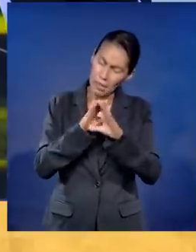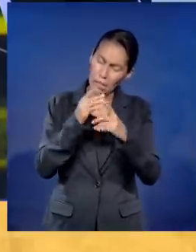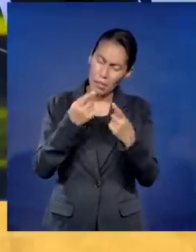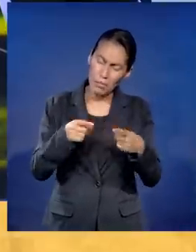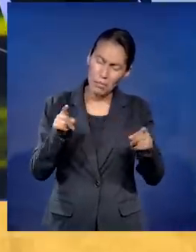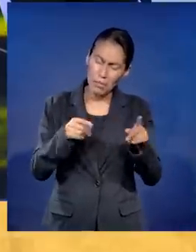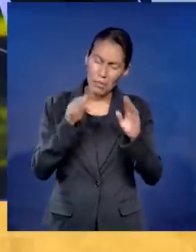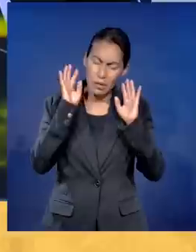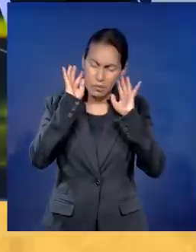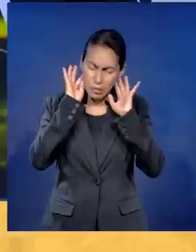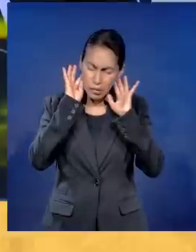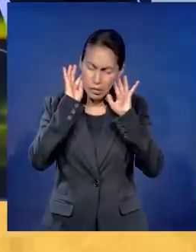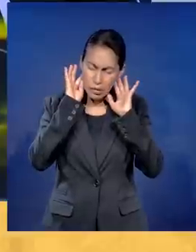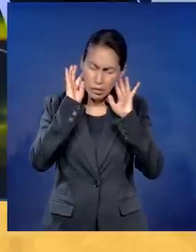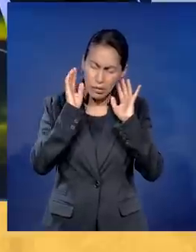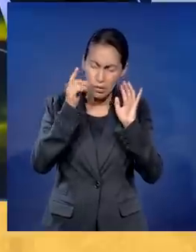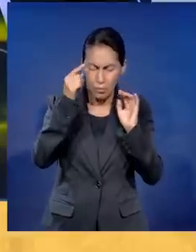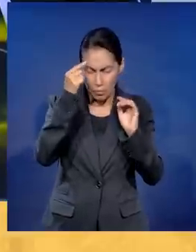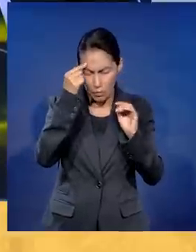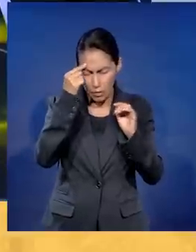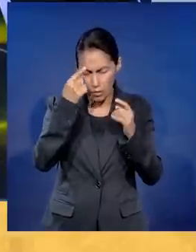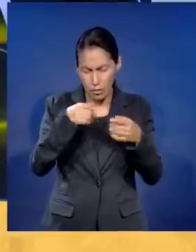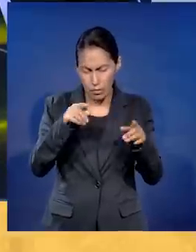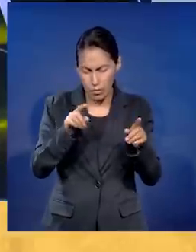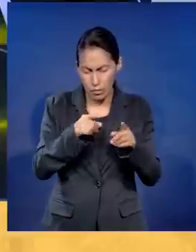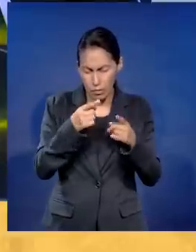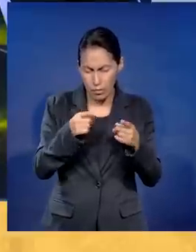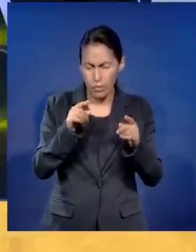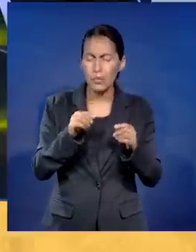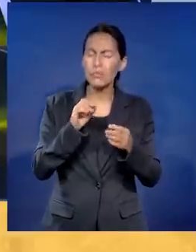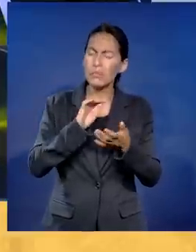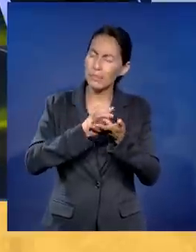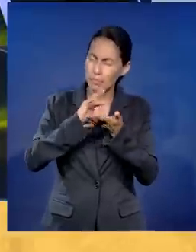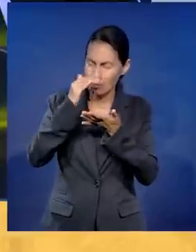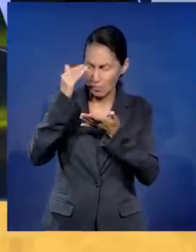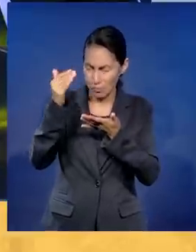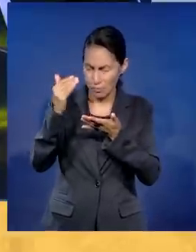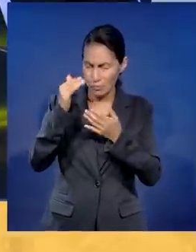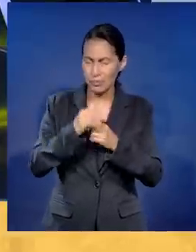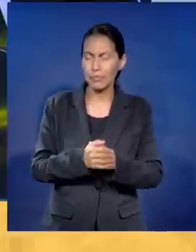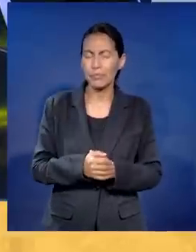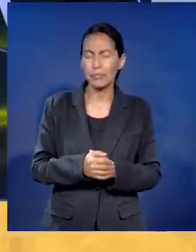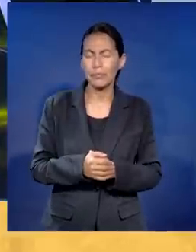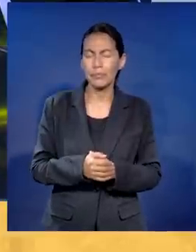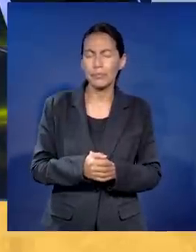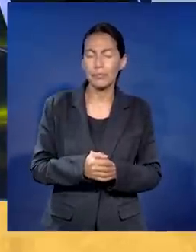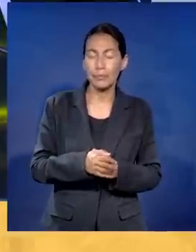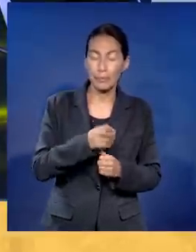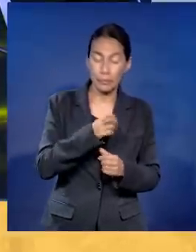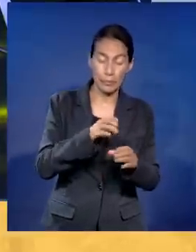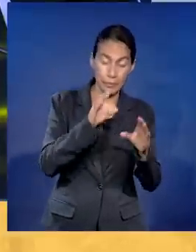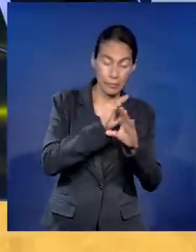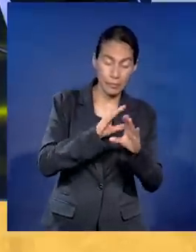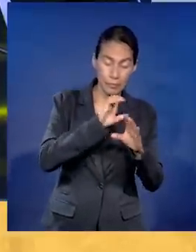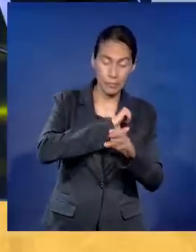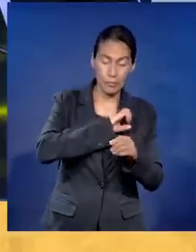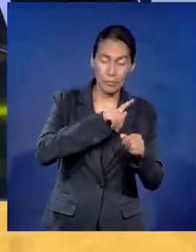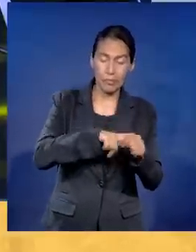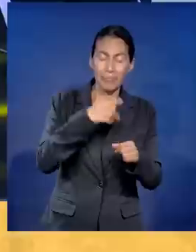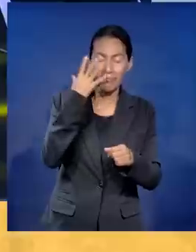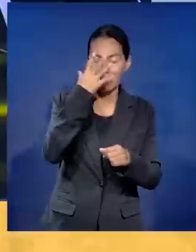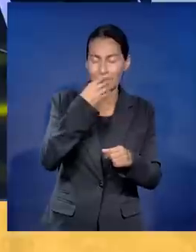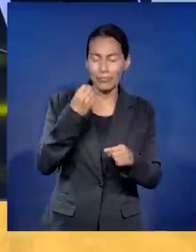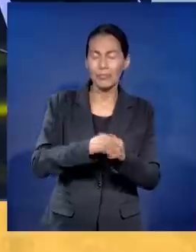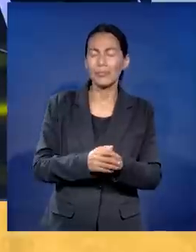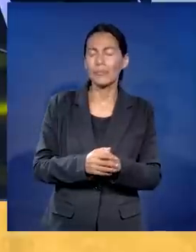terminar tararear letras en la mente tan bonitas como este especial es tiempo de abrir tu